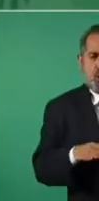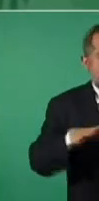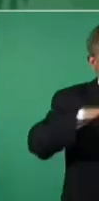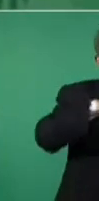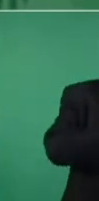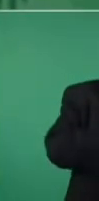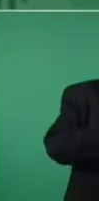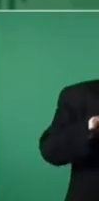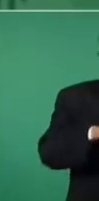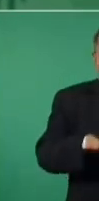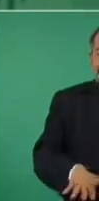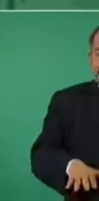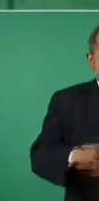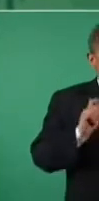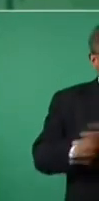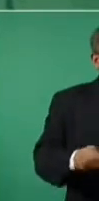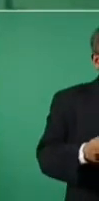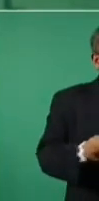el pasado